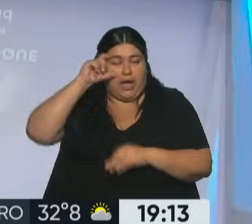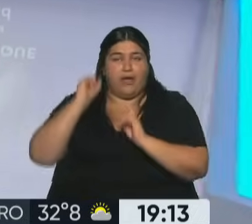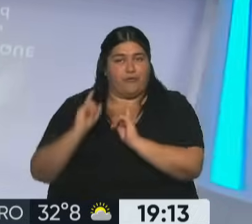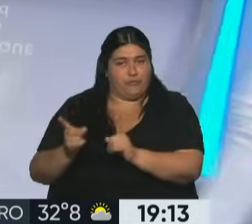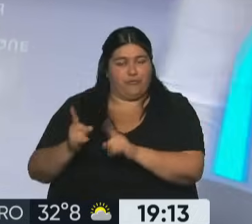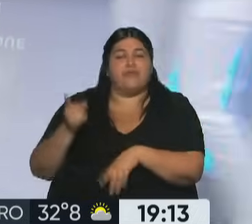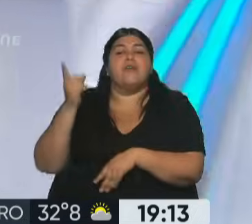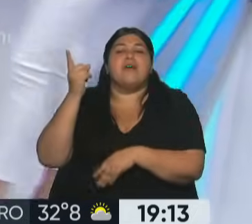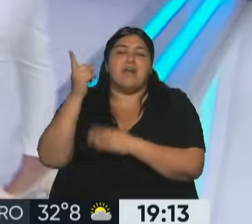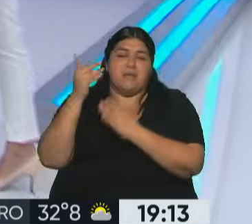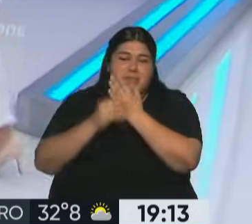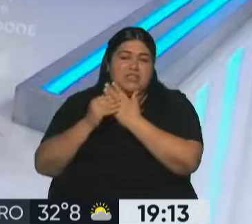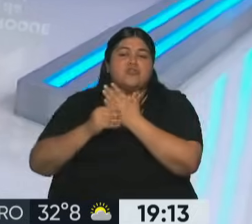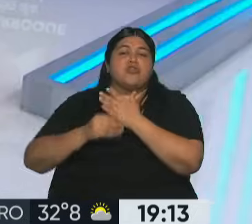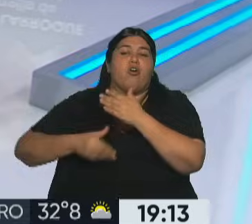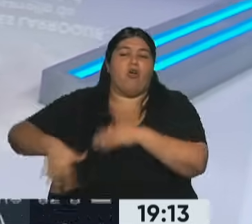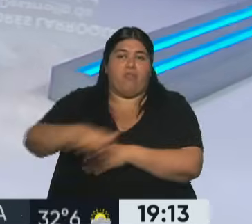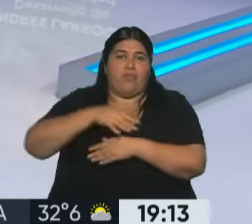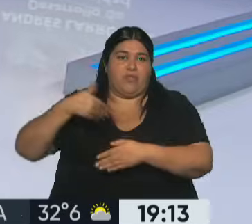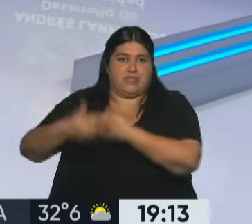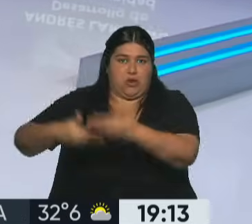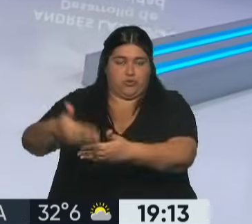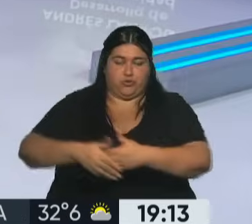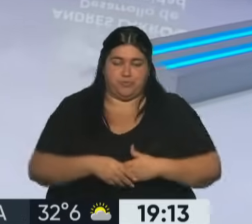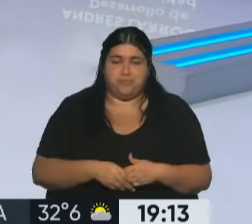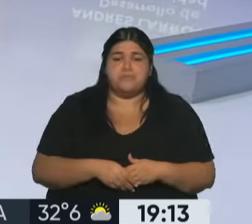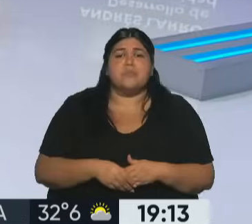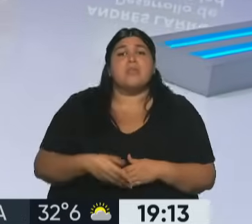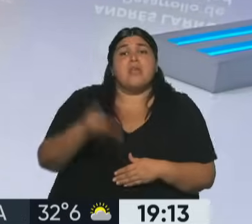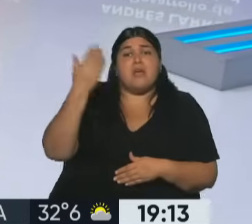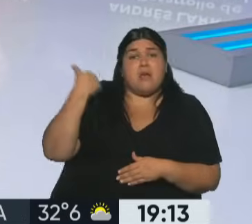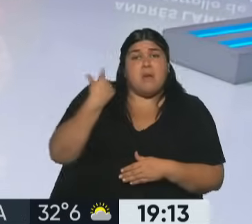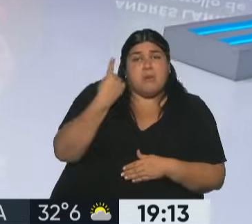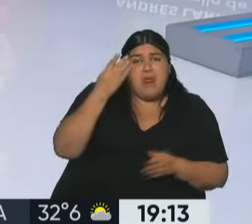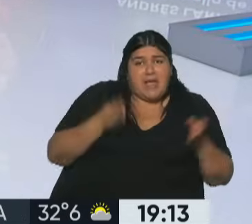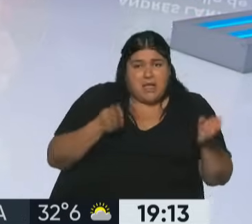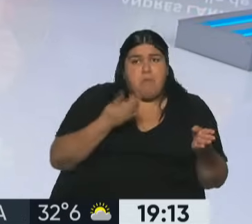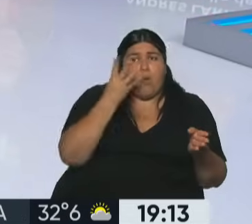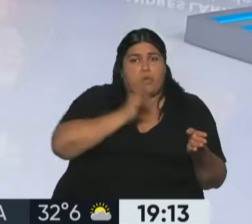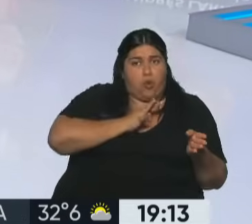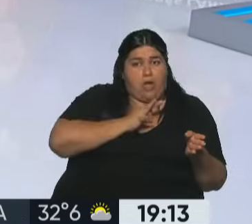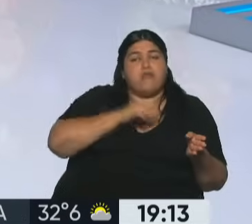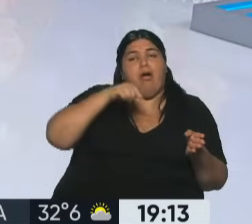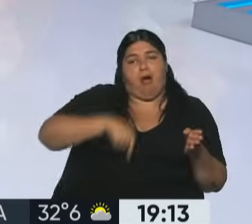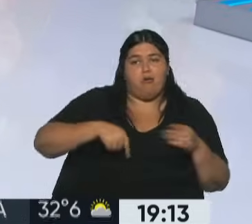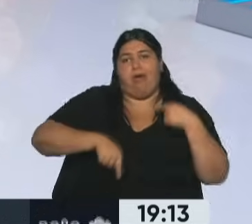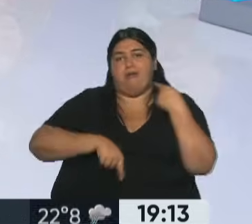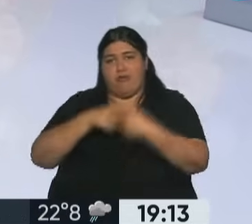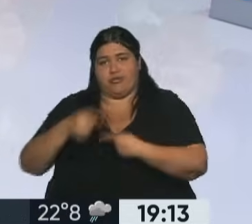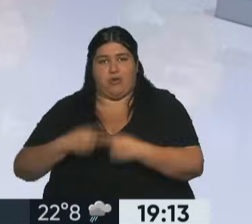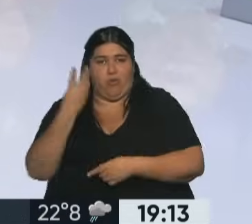justamente en el cargo habida cuenta de lo que ha sido la primera etapa los primeros cu años de Axel kisil como gobernador